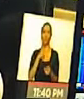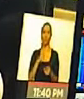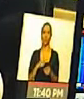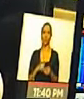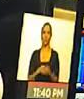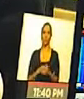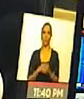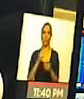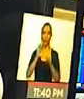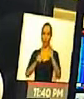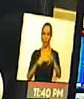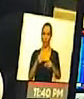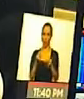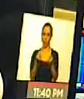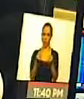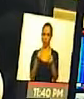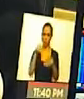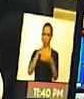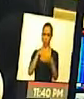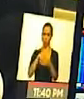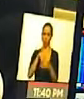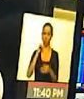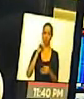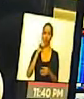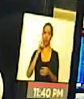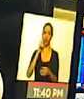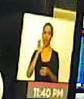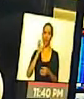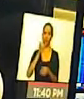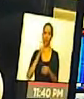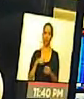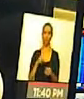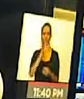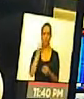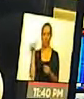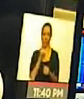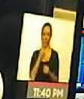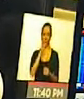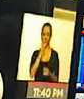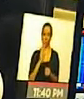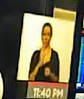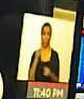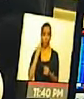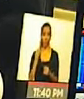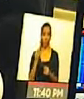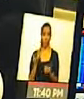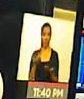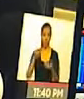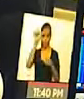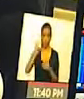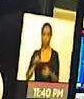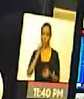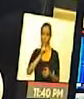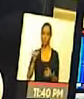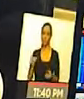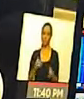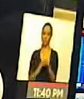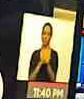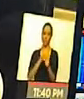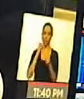los votos a Iván Duque. Un narcotraficante que lo asesinaron en Brasil. Es para que ustedes se den cuenta de los personajes que están detrás de